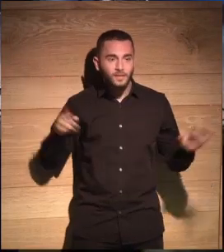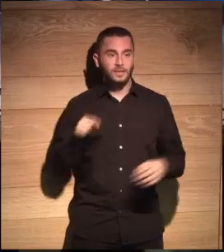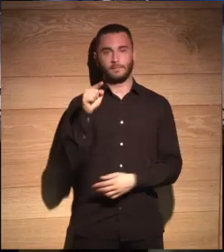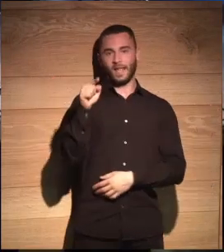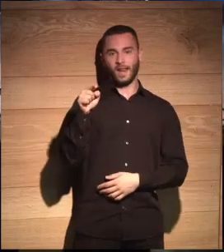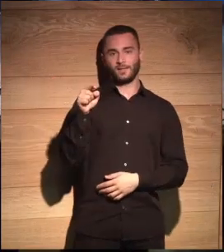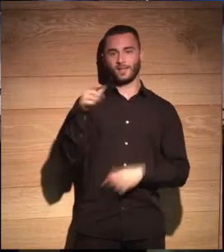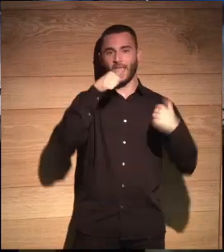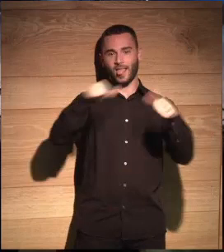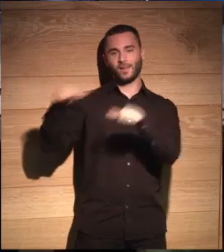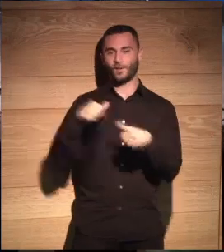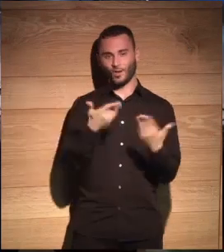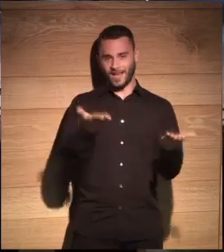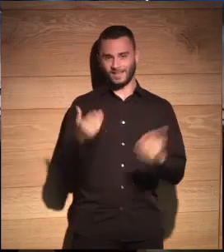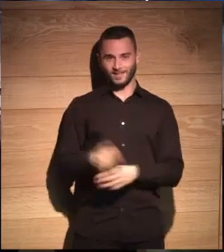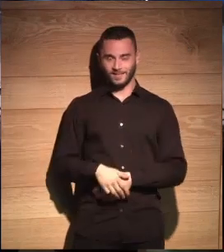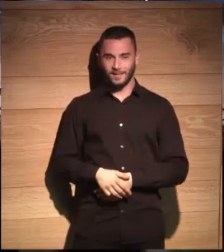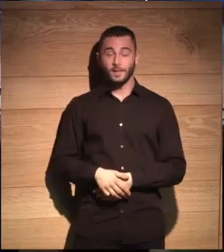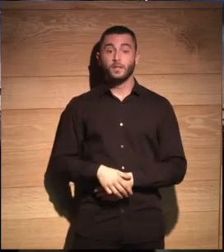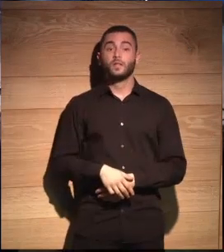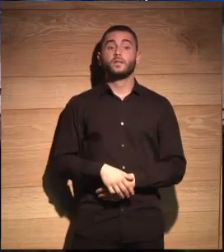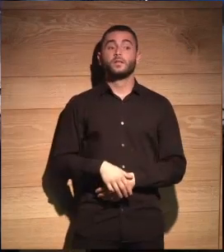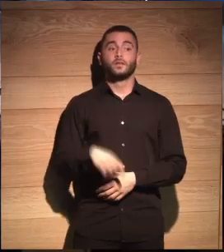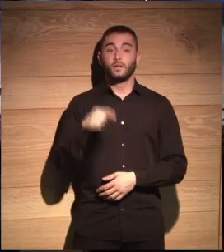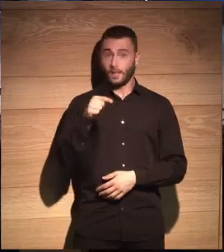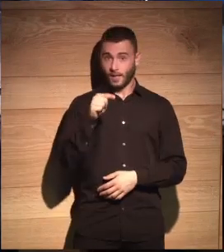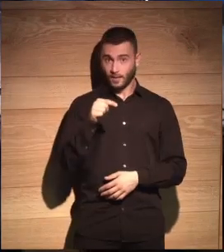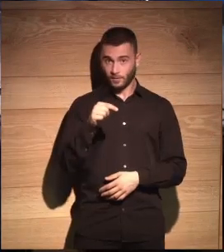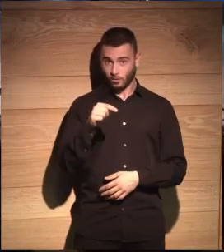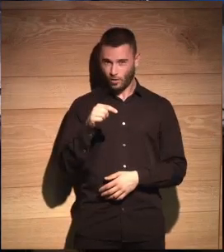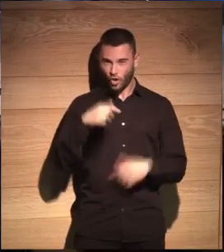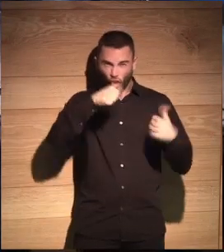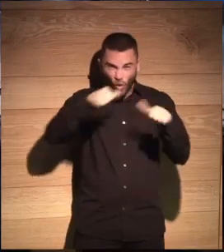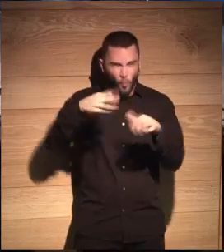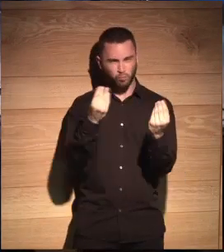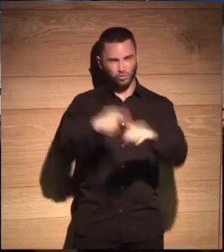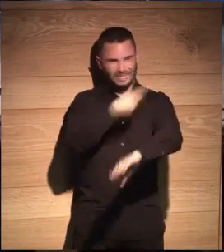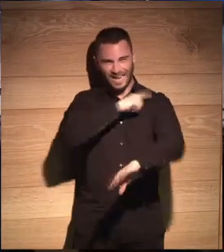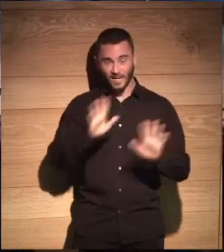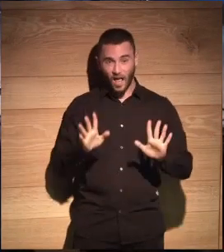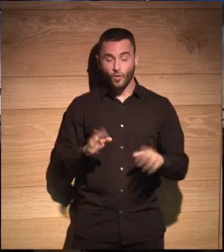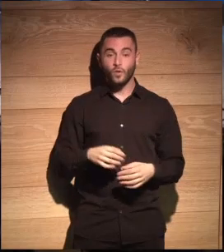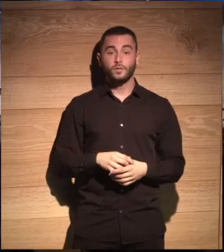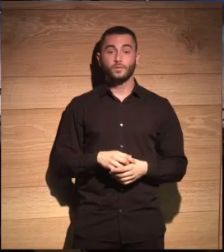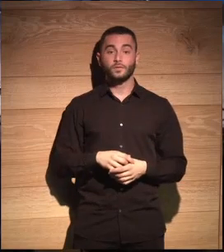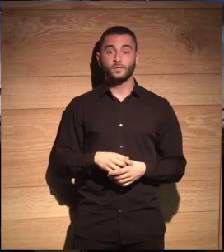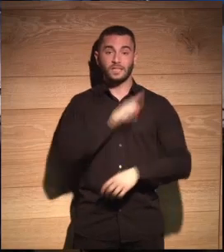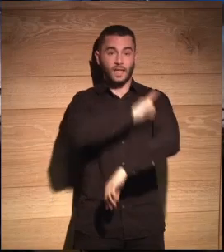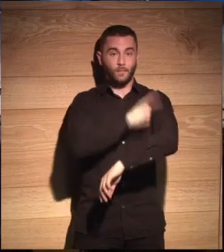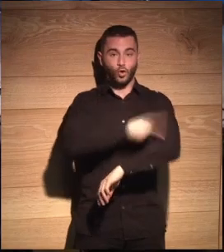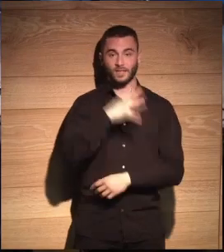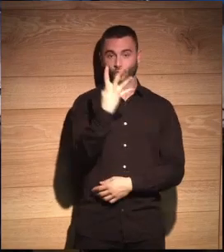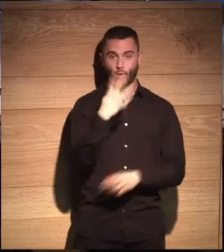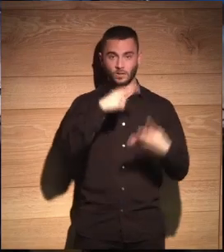¿eh? Mírales. Los cromos. Ahí están. Bueno, estos son parte de todos los cromos que hay un montón. Están distribuidos en cuatro deportes, que